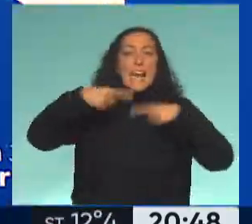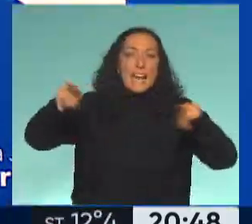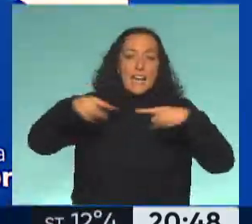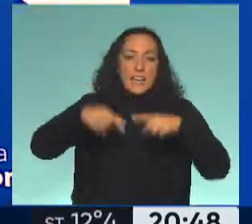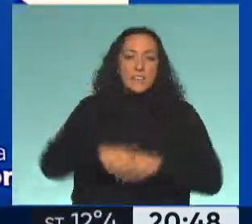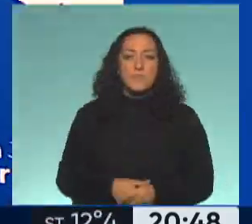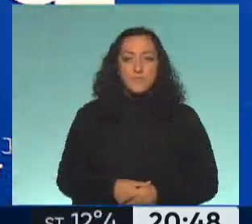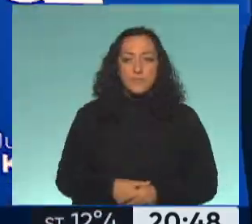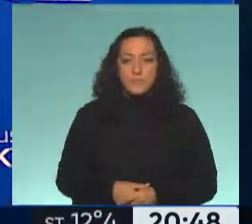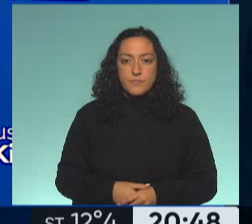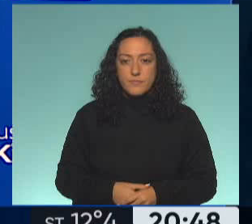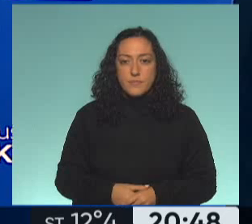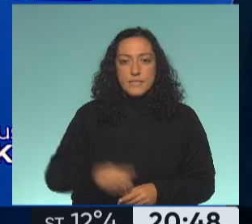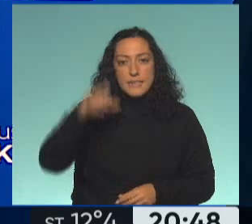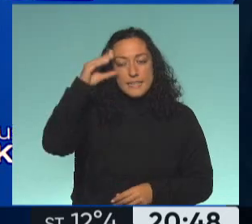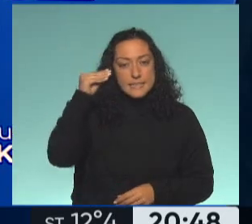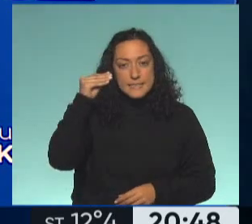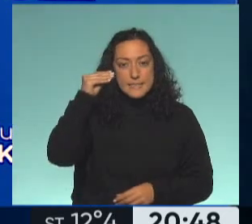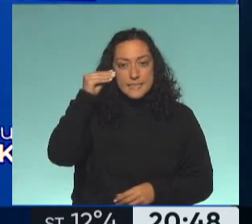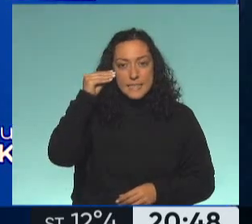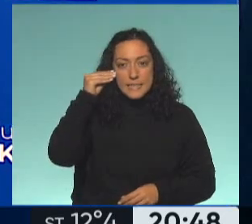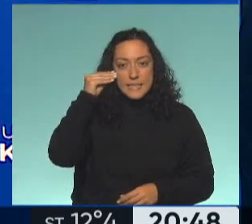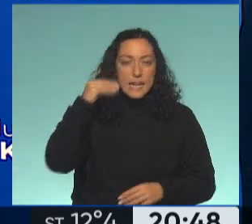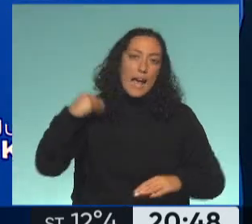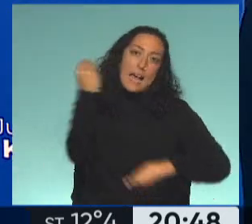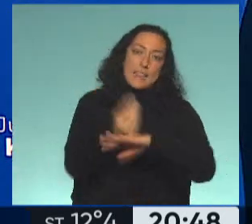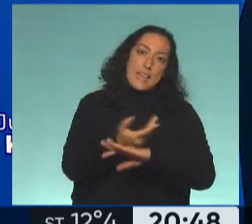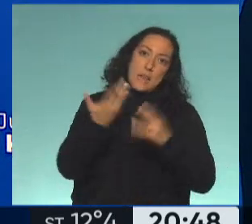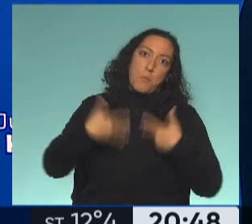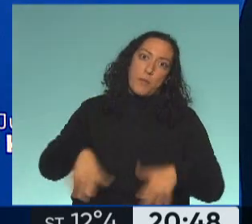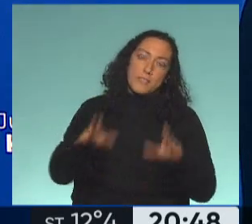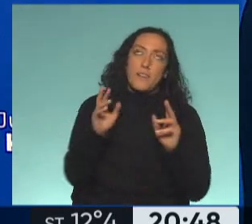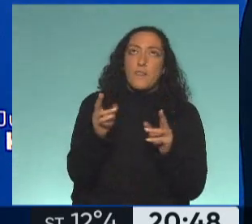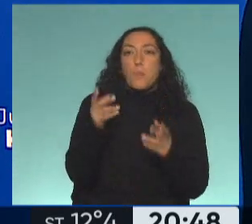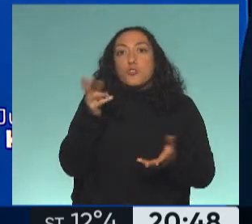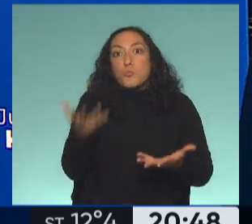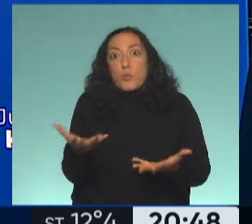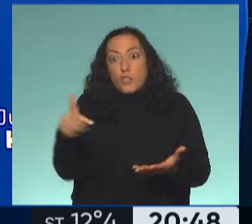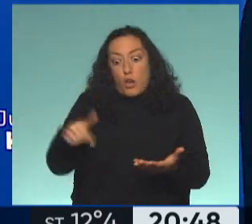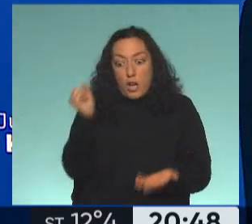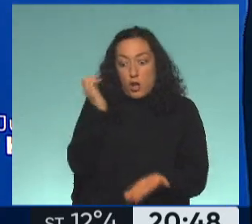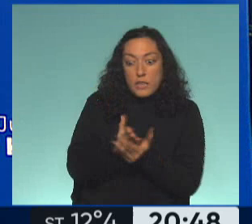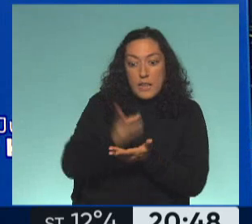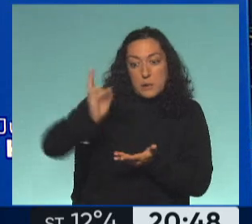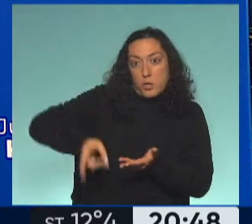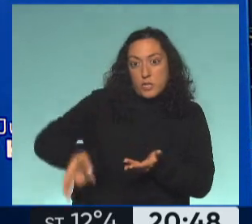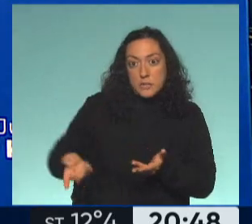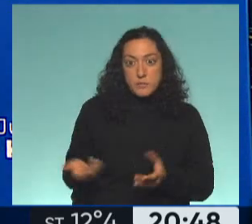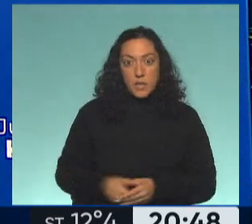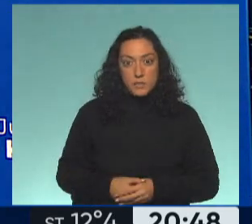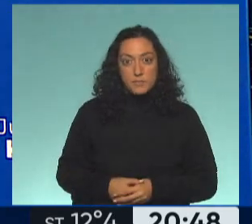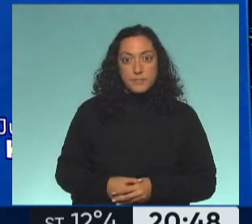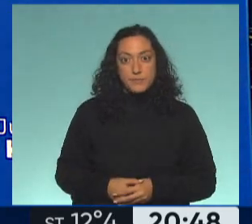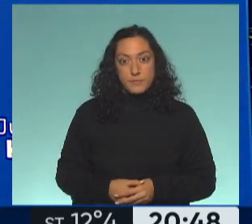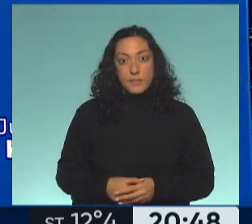Que Cristina pueda dar un salto más y pueda ser nuestra candidata, pero obviamente hoy está condenada y proscripta. Y